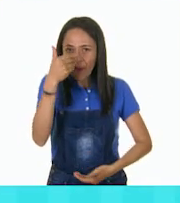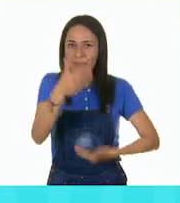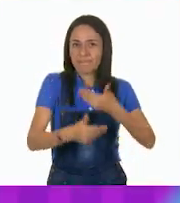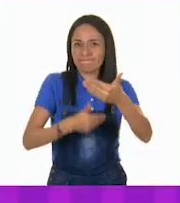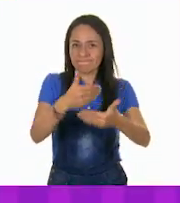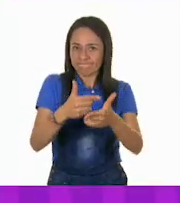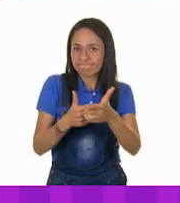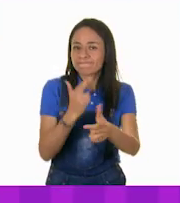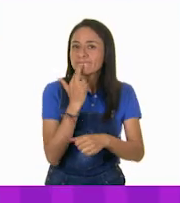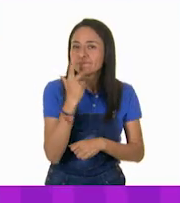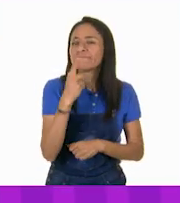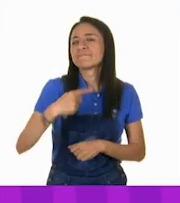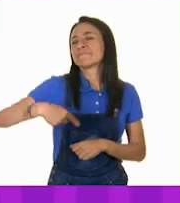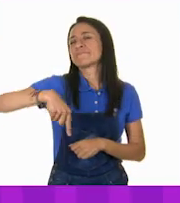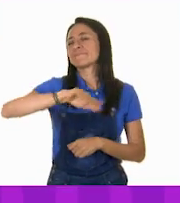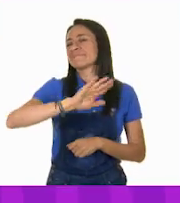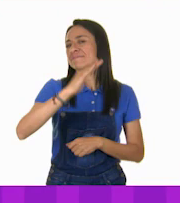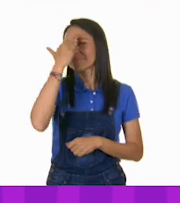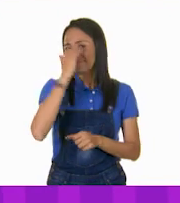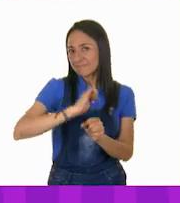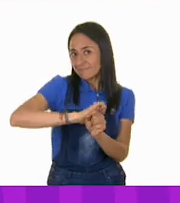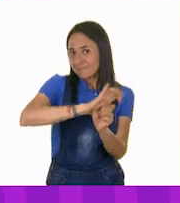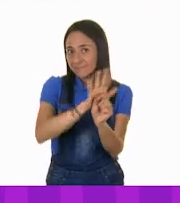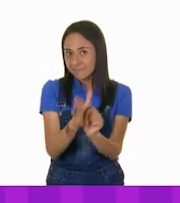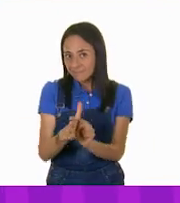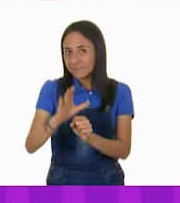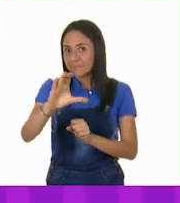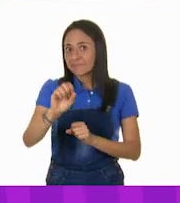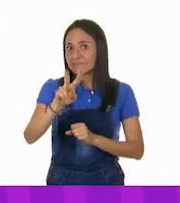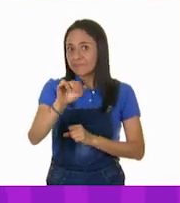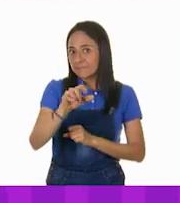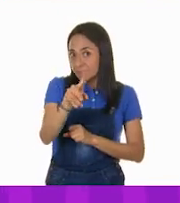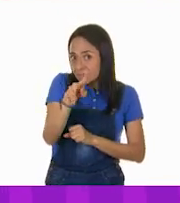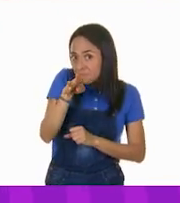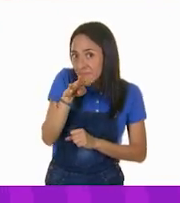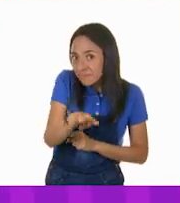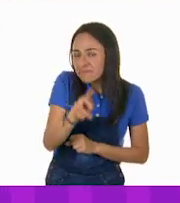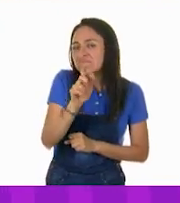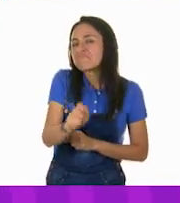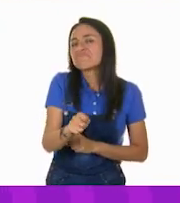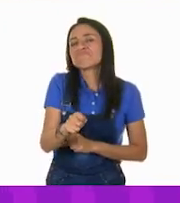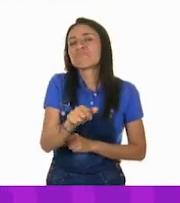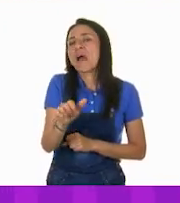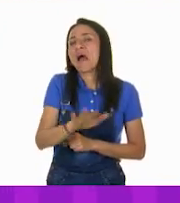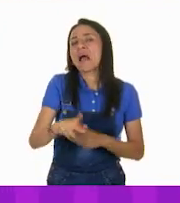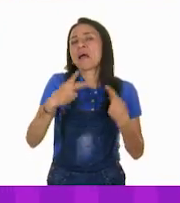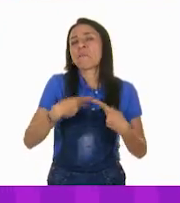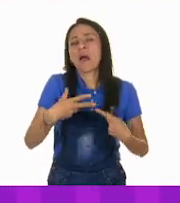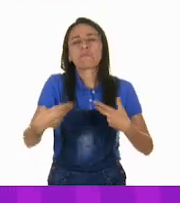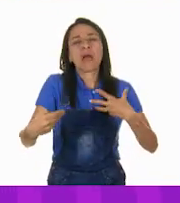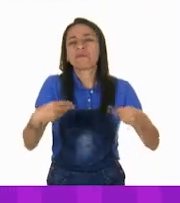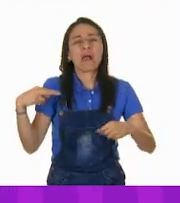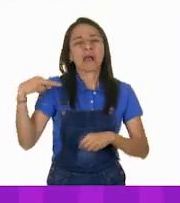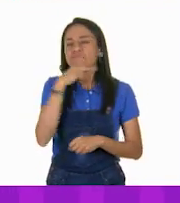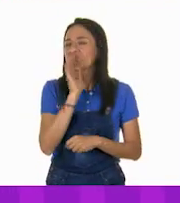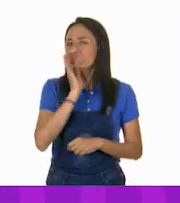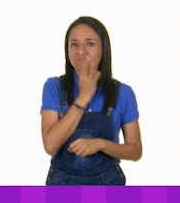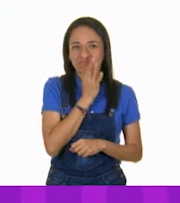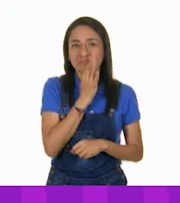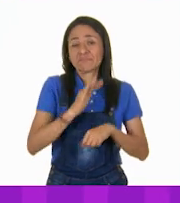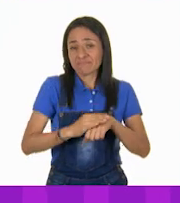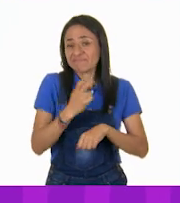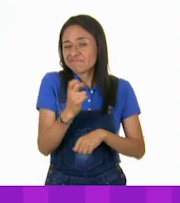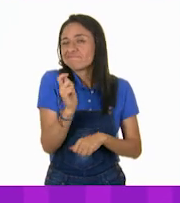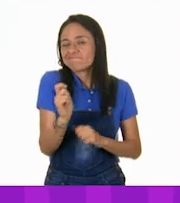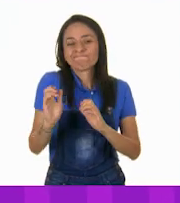como todos sabemos lakovic 19 es una enfermedad que se contagia muy fácilmente entre las personas por eso hay que continuar cuidando